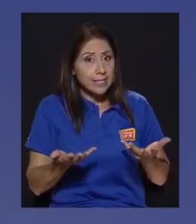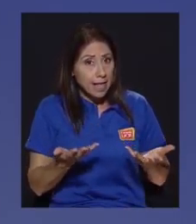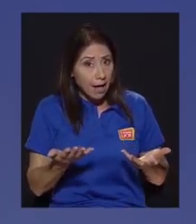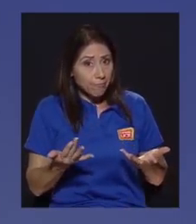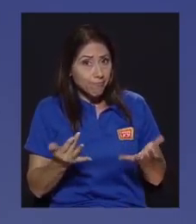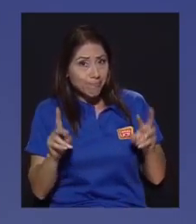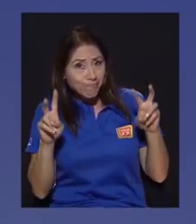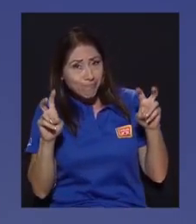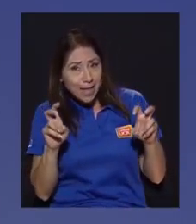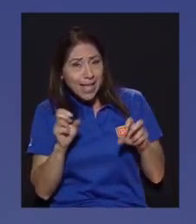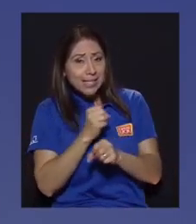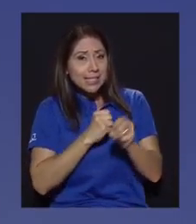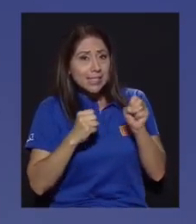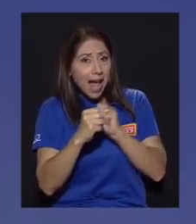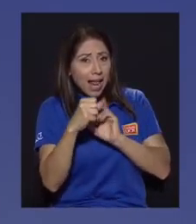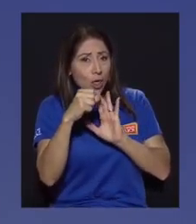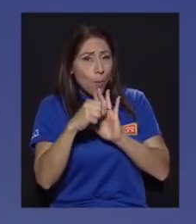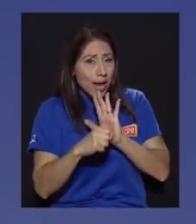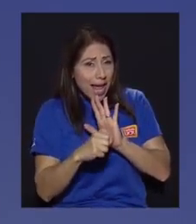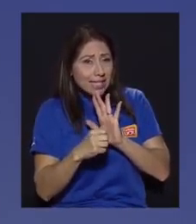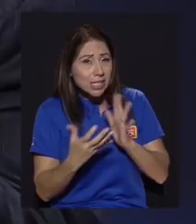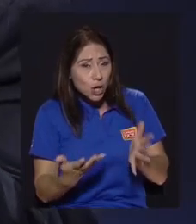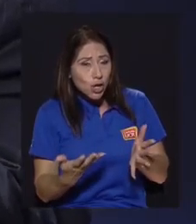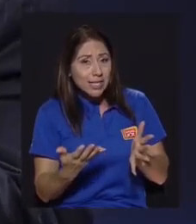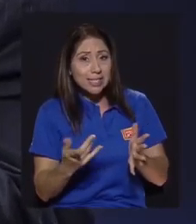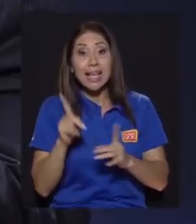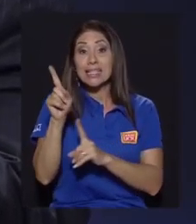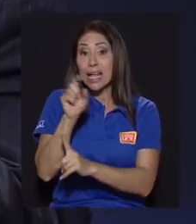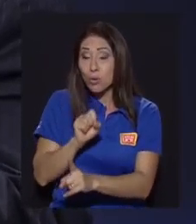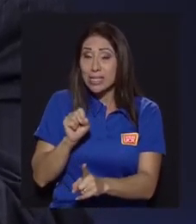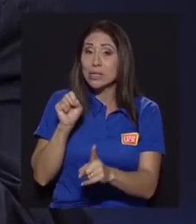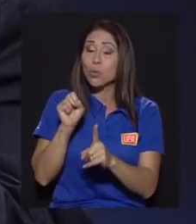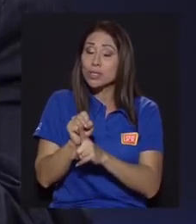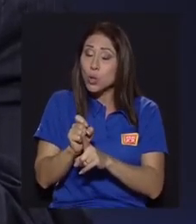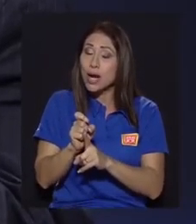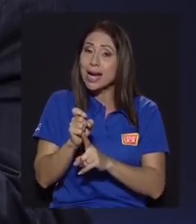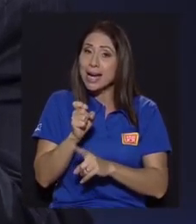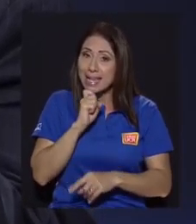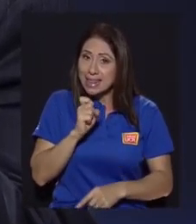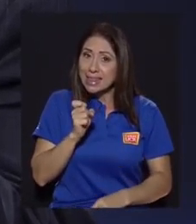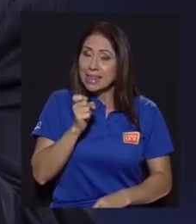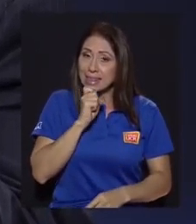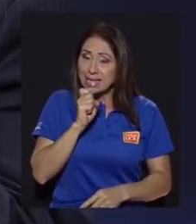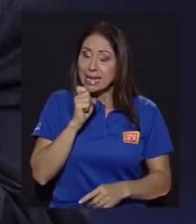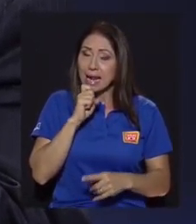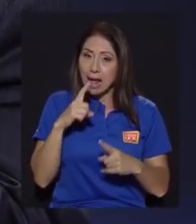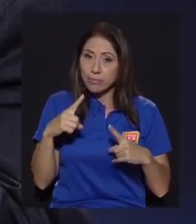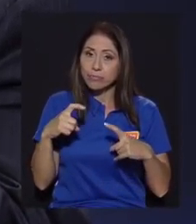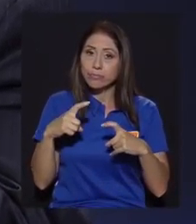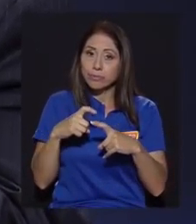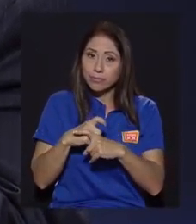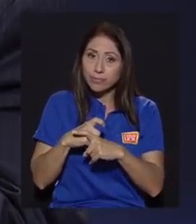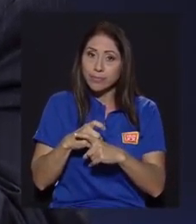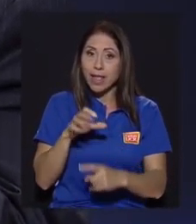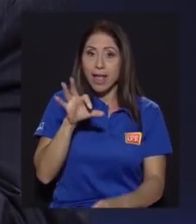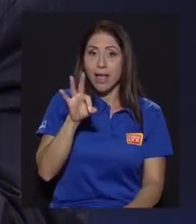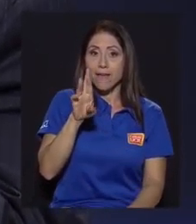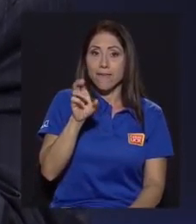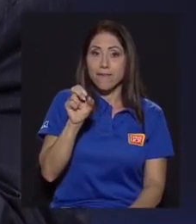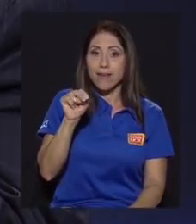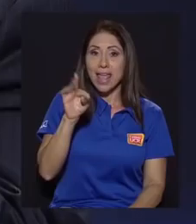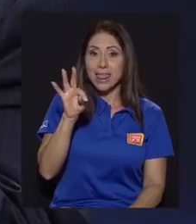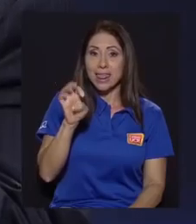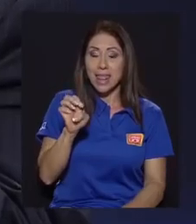en sala de operaciones están pasando a la acción crítica están en situación crítica el frente